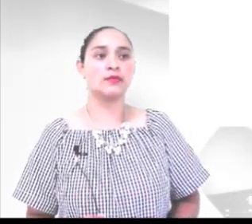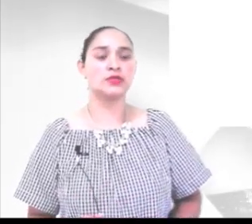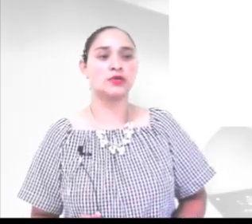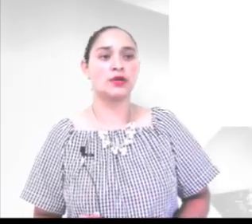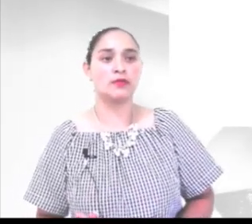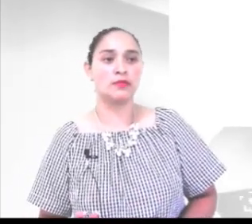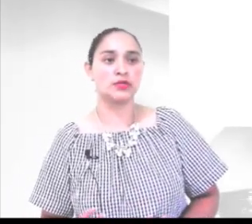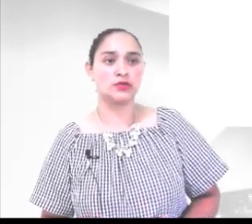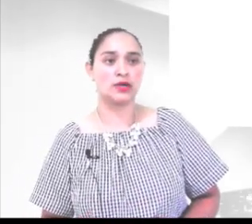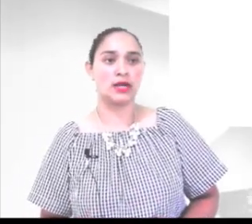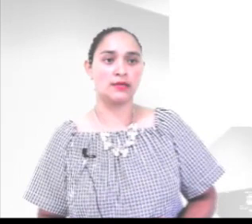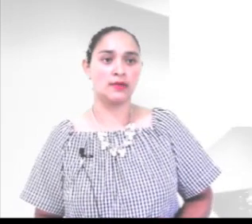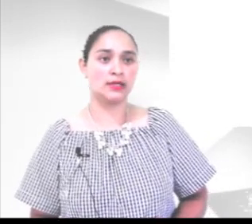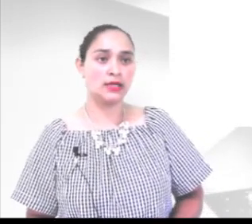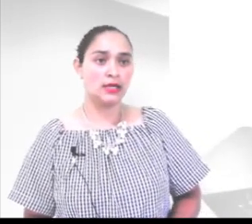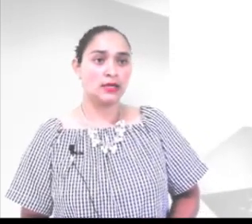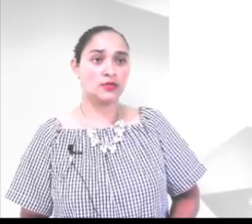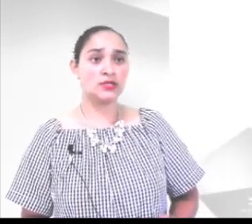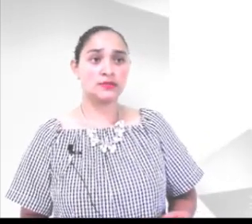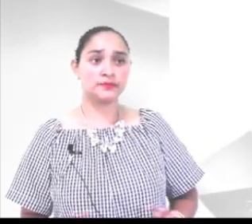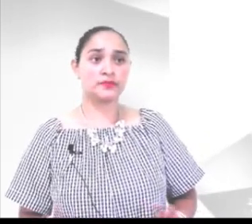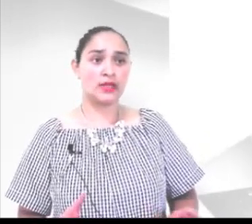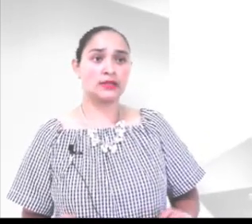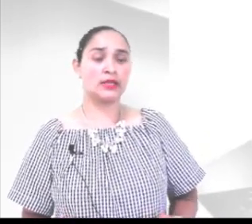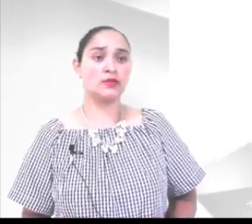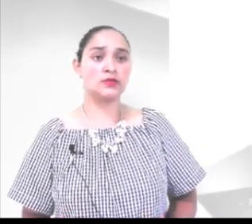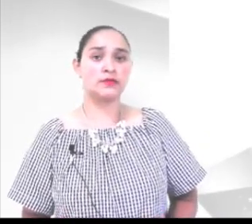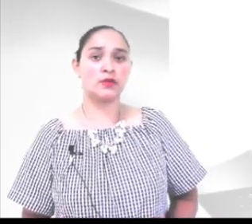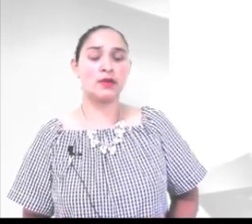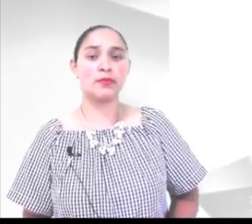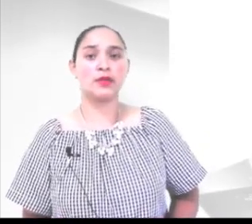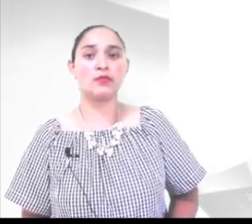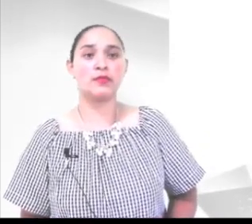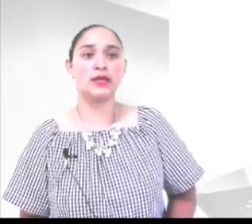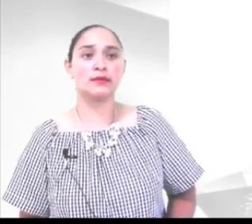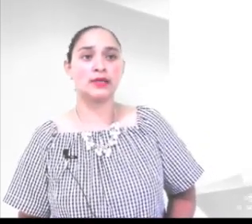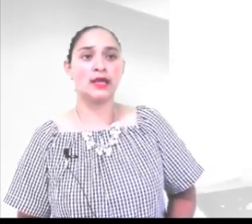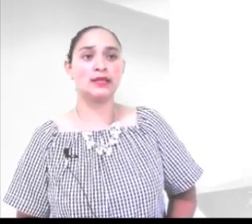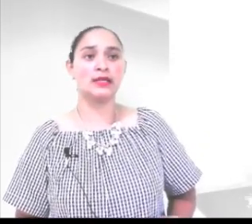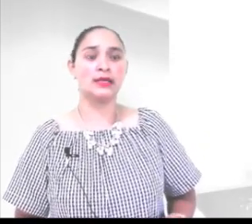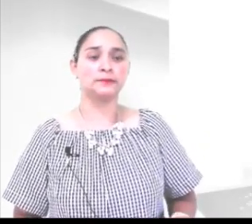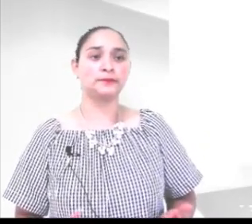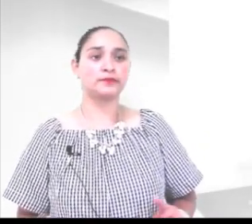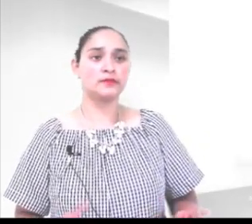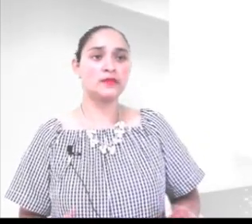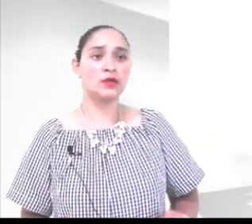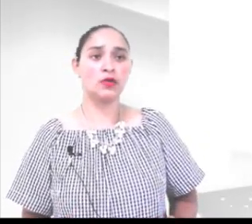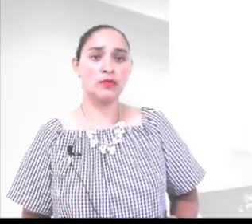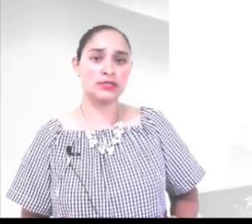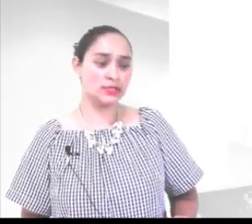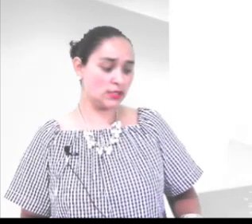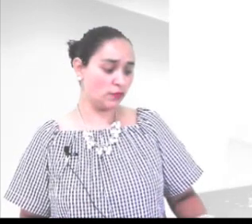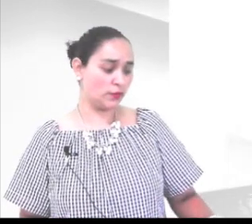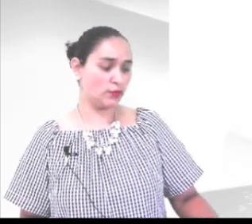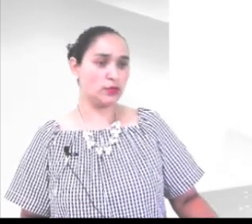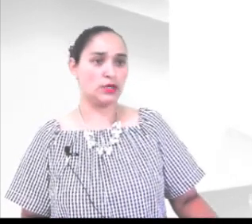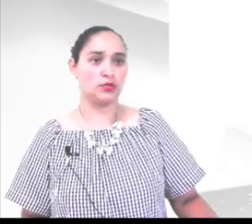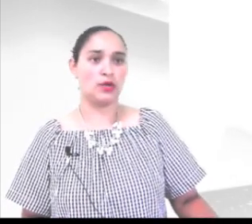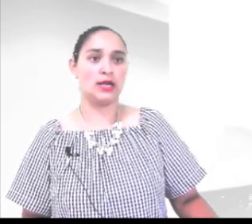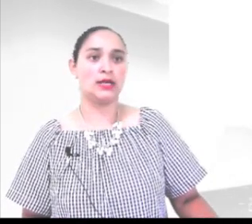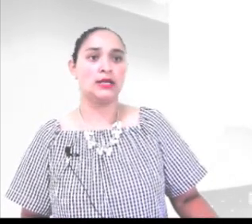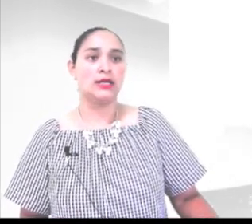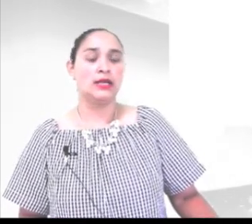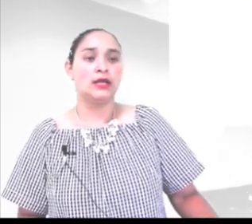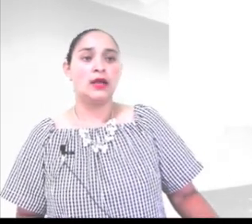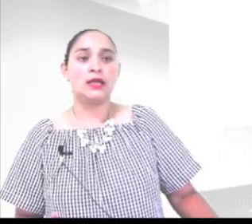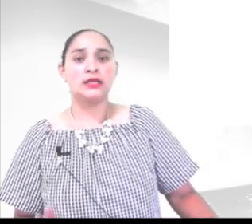tropicales que los mencionan ahí, ¿verdad? Entonces, de dos formas podemos ver, ¿verdad?, de cómo existe un fenómeno